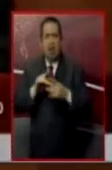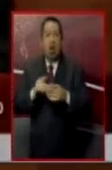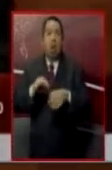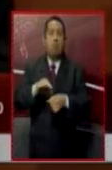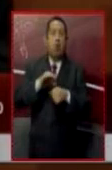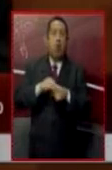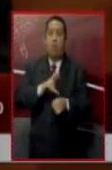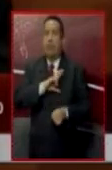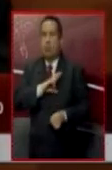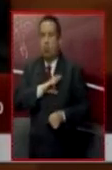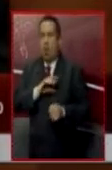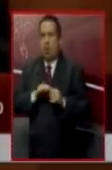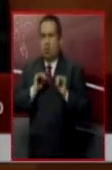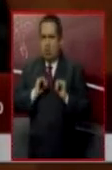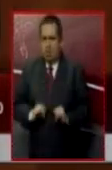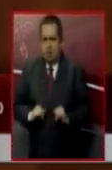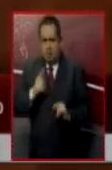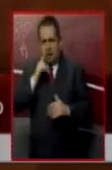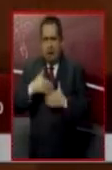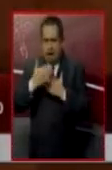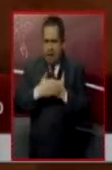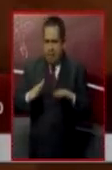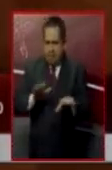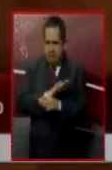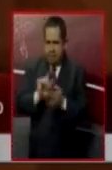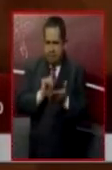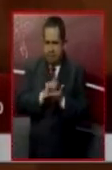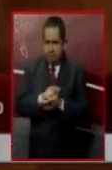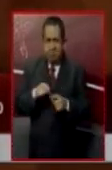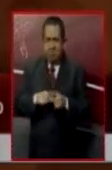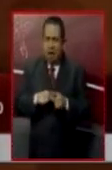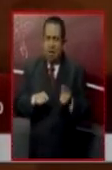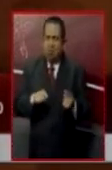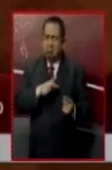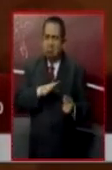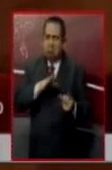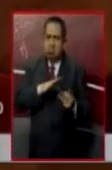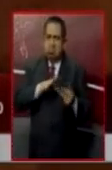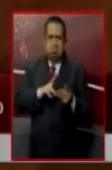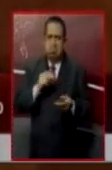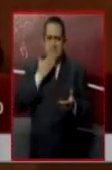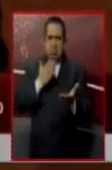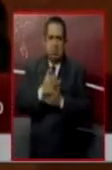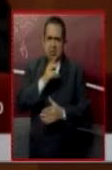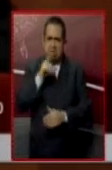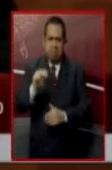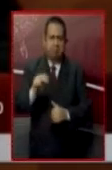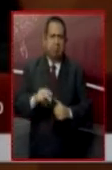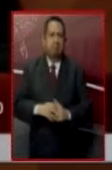y diferentes propuestas para modificar el proyecto, los cuales fueron rechazados en su totalidad.